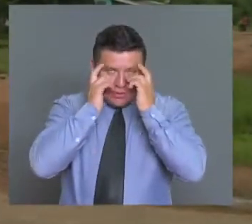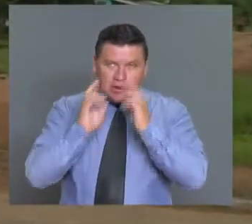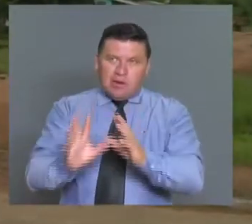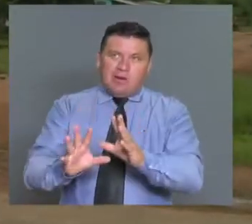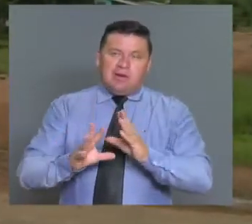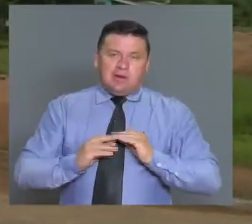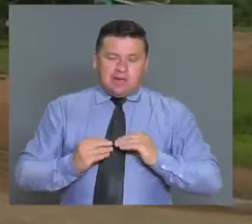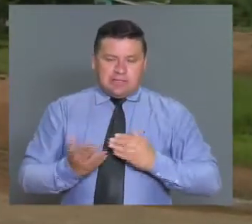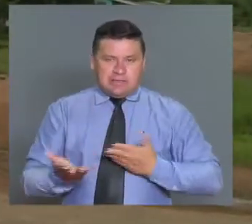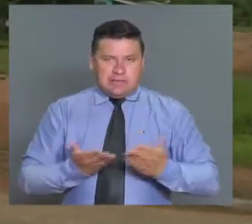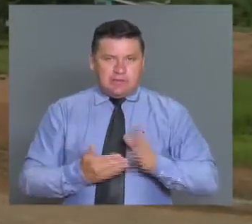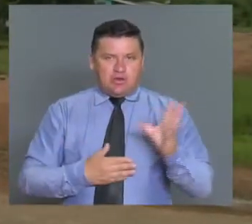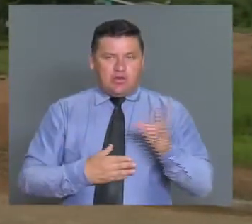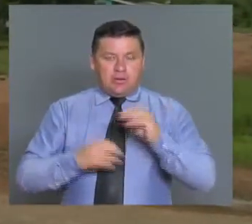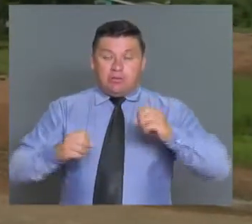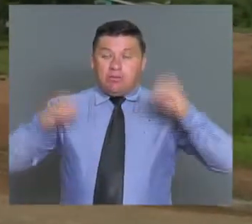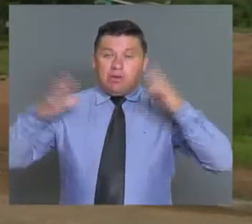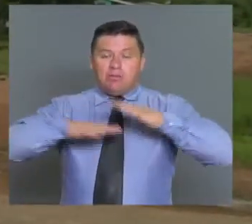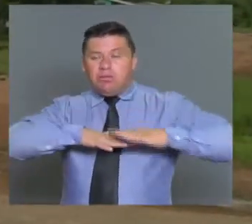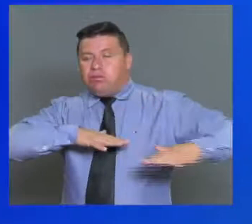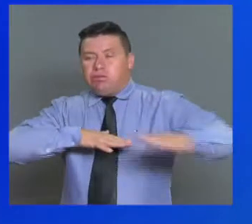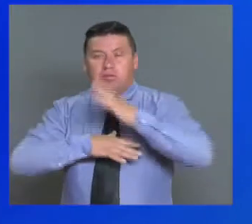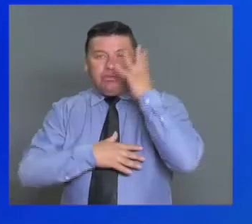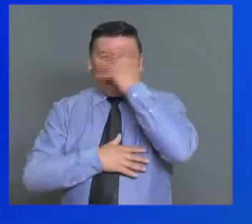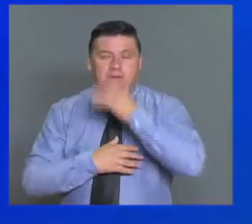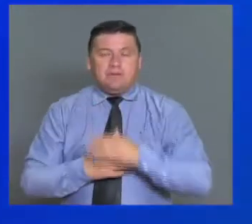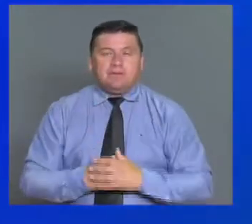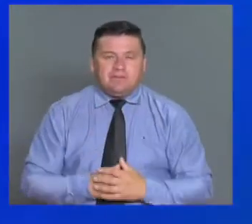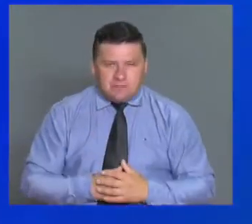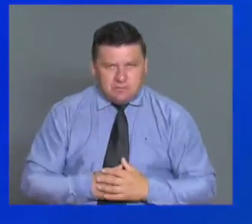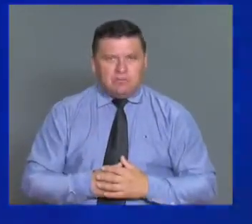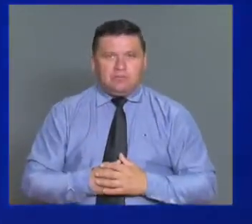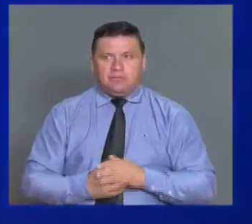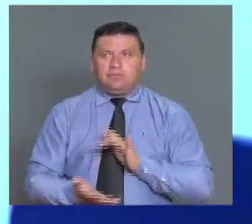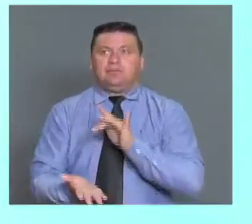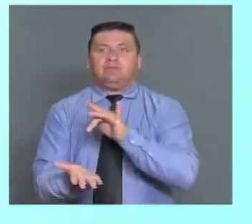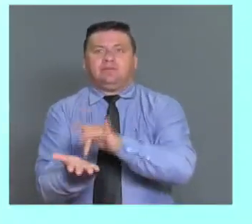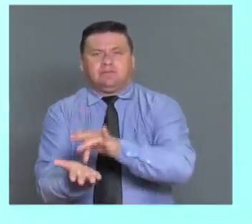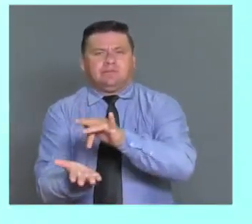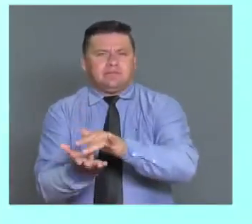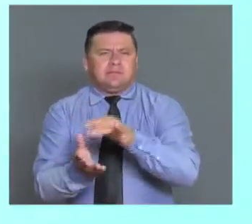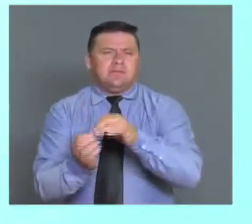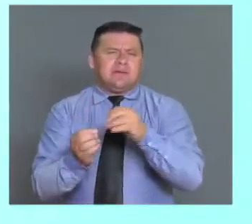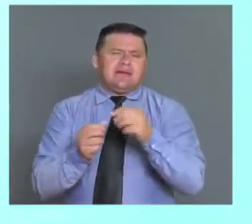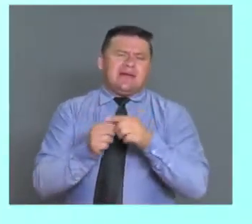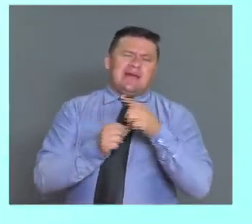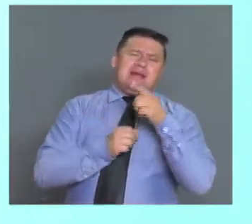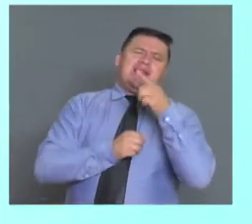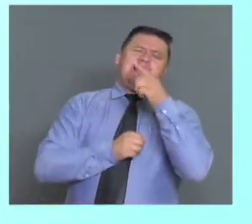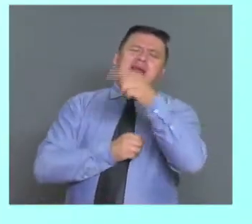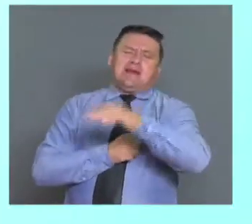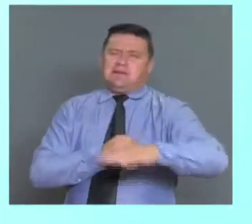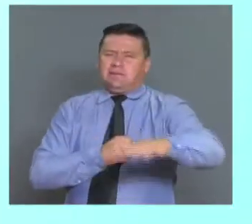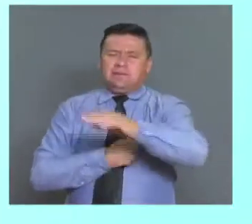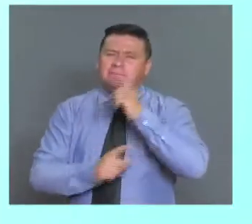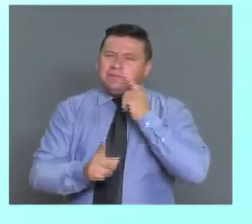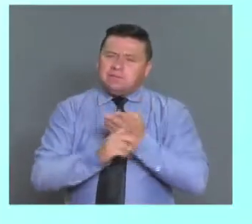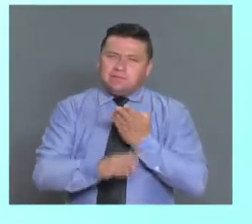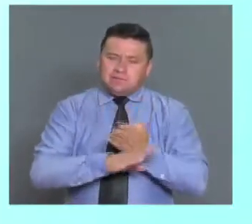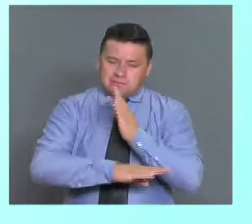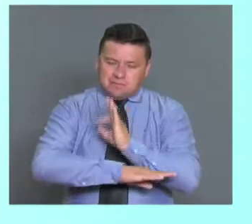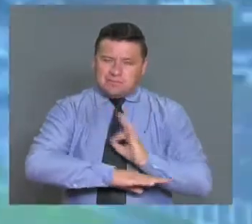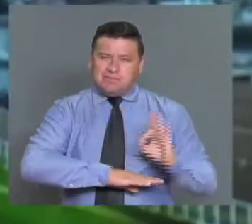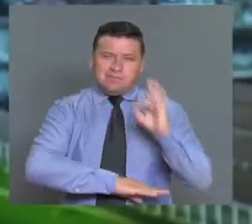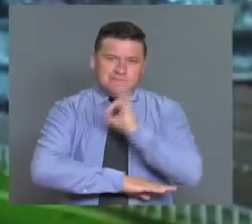adquiriendo al servicio de este mágico y apartado lugar. Llegar a las regiones más lejanas del país ha sido uno de los propósitos de la